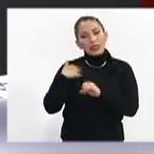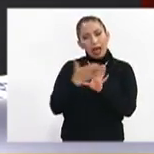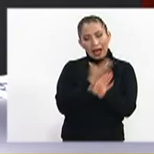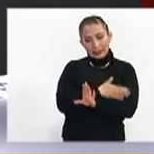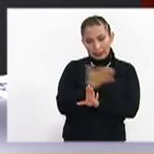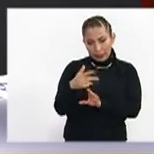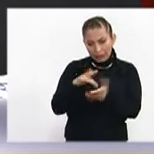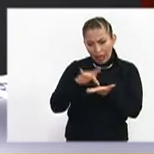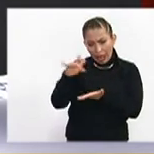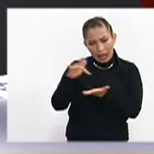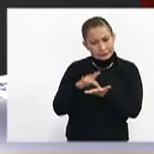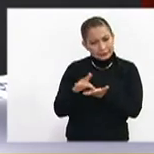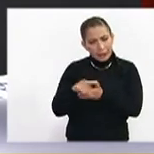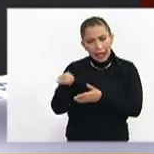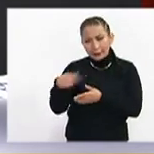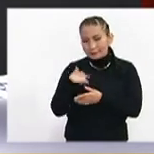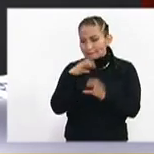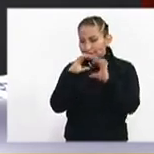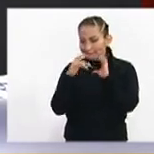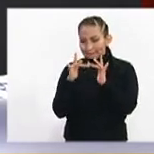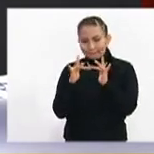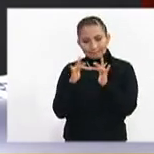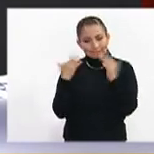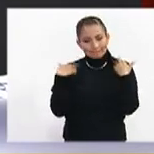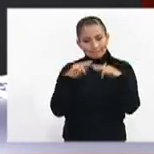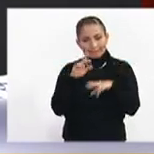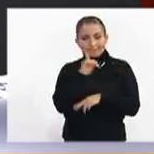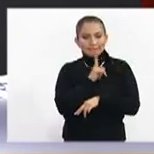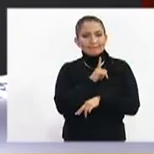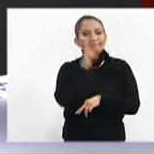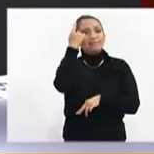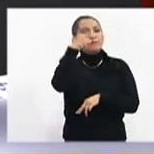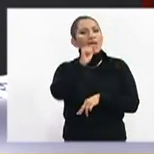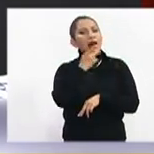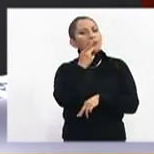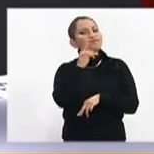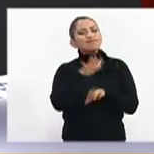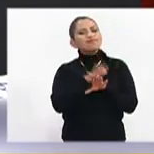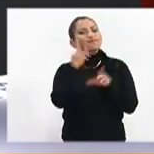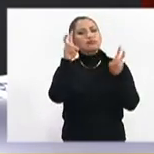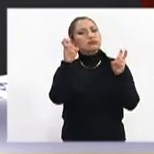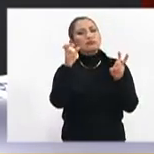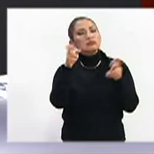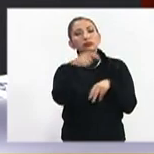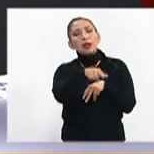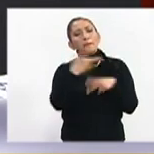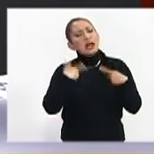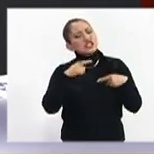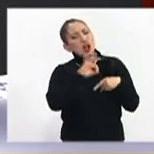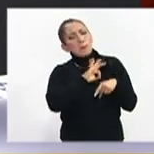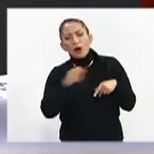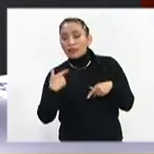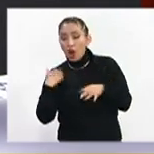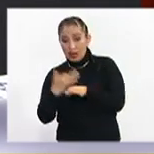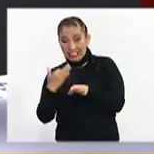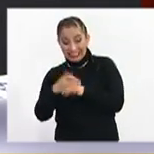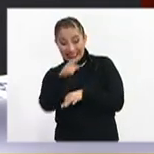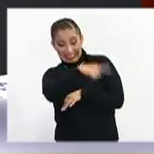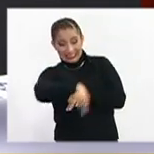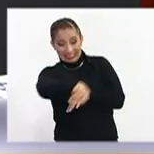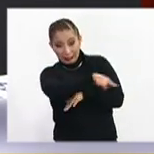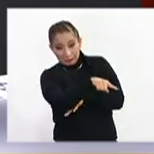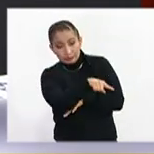antes que nada le agradecemos esta comunicación, maestra, para hablar de cómo las personas pueden recibir en estos